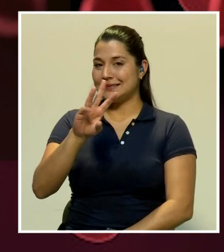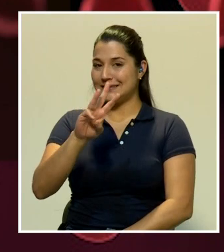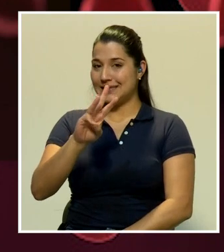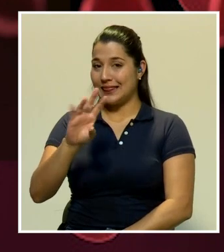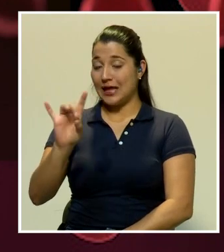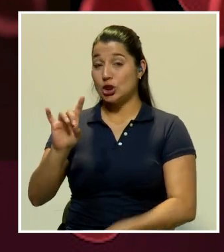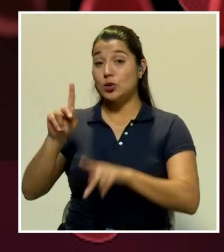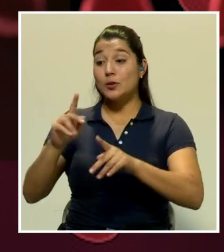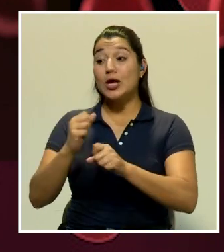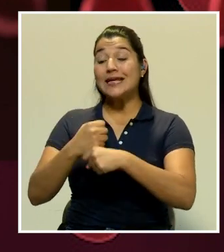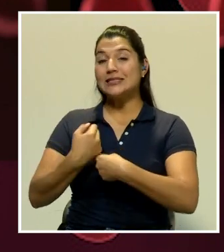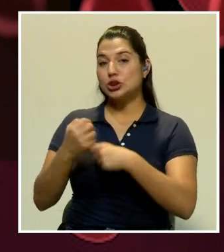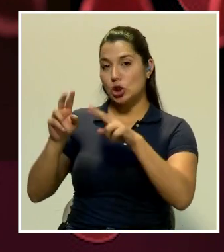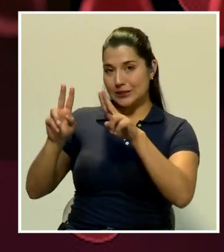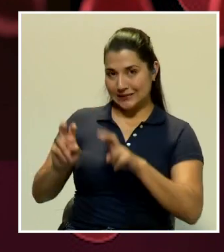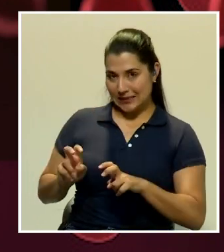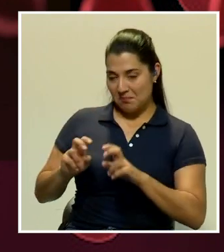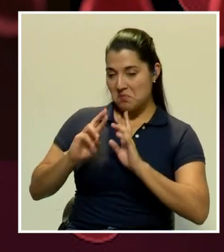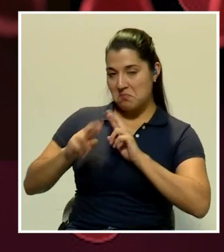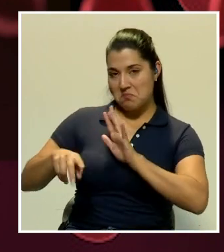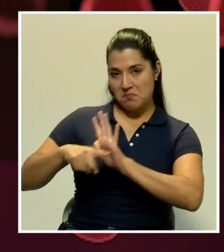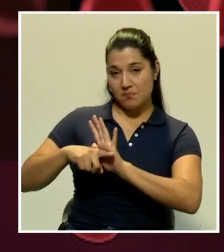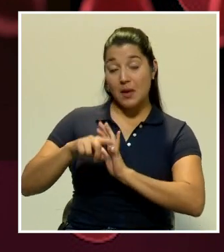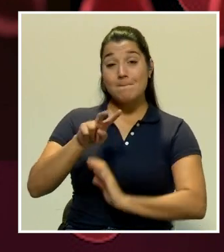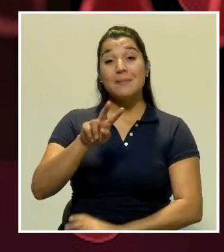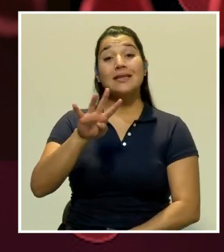16.368 personas y muestras totales